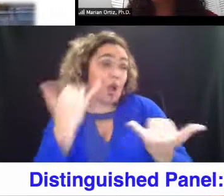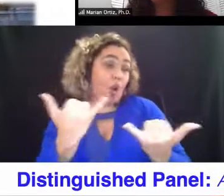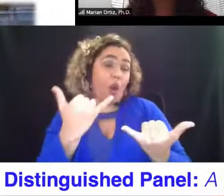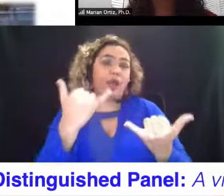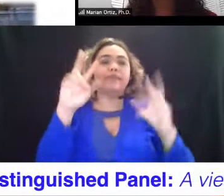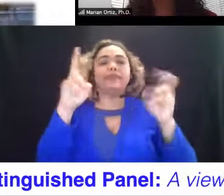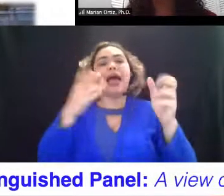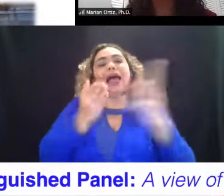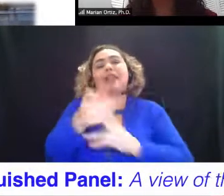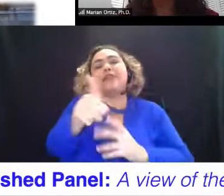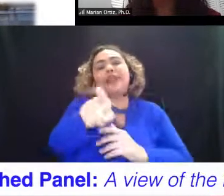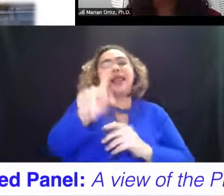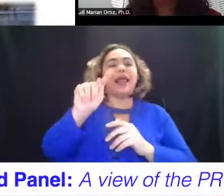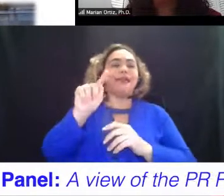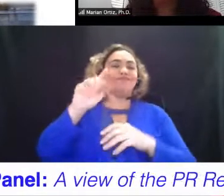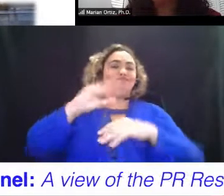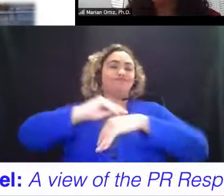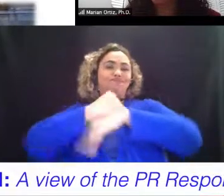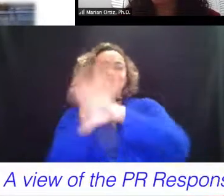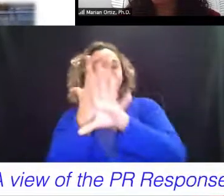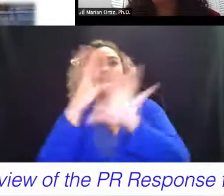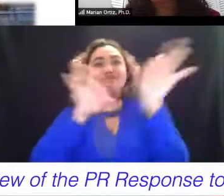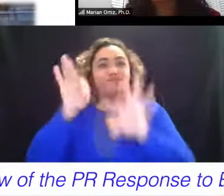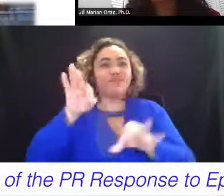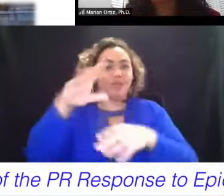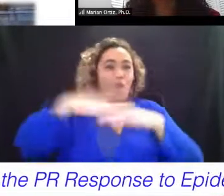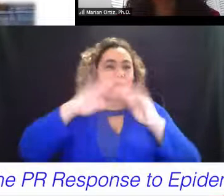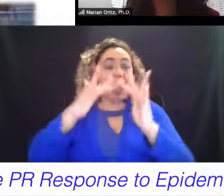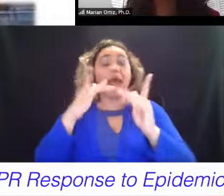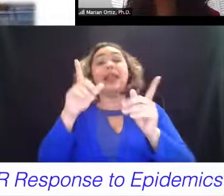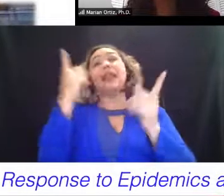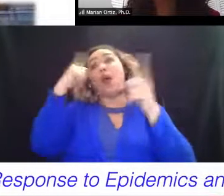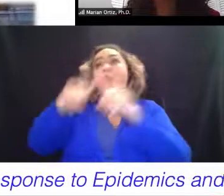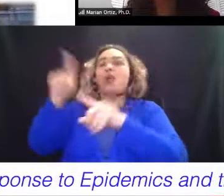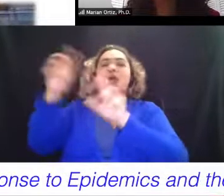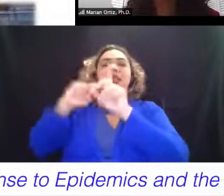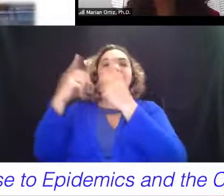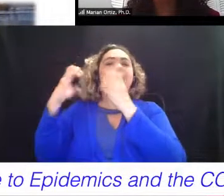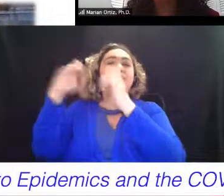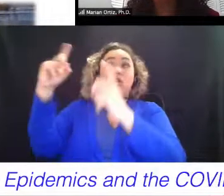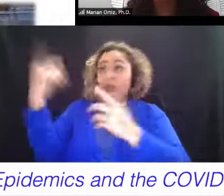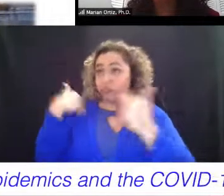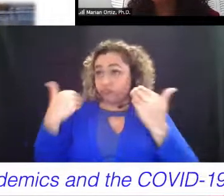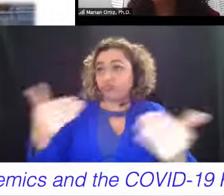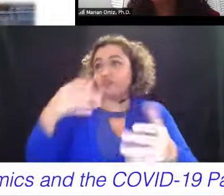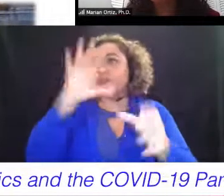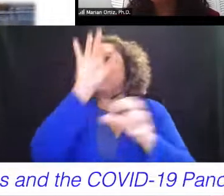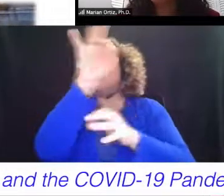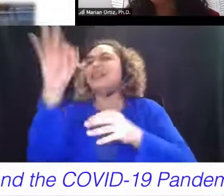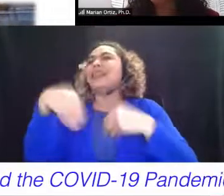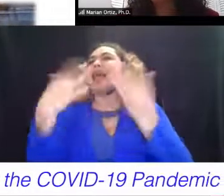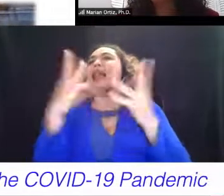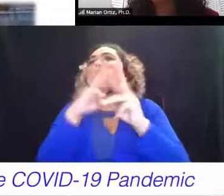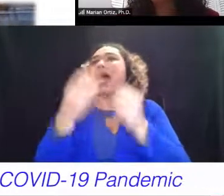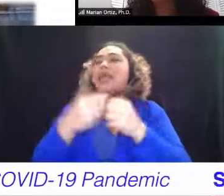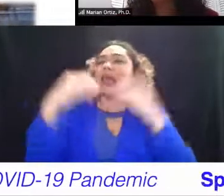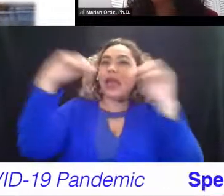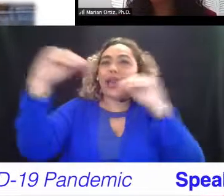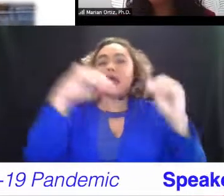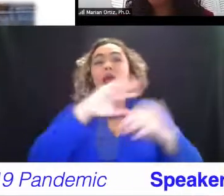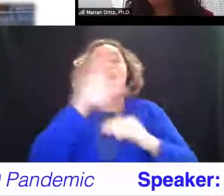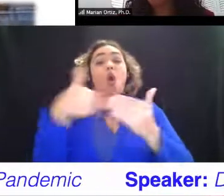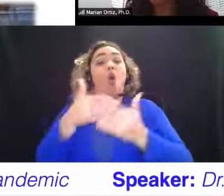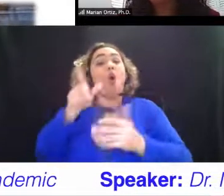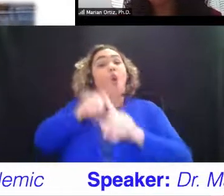virtuales, acuerdos con el Departamento de Educación, y ciertamente las colaboraciones que tenemos con todos los diferentes